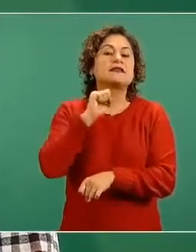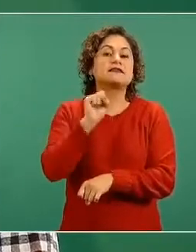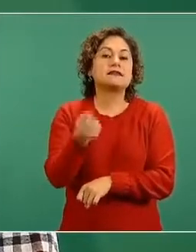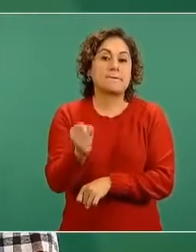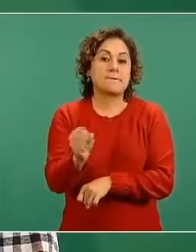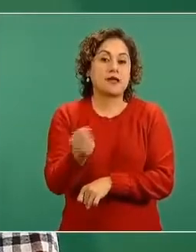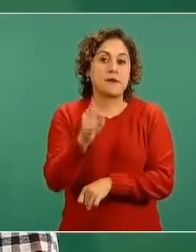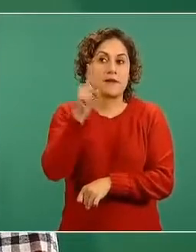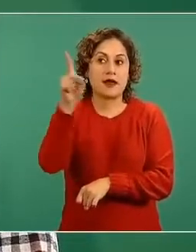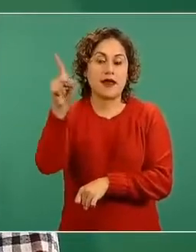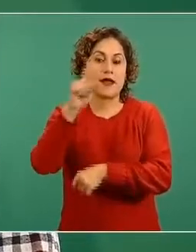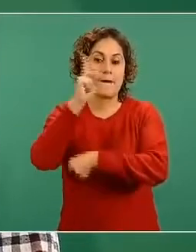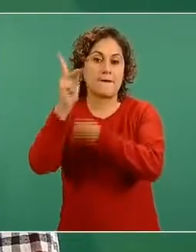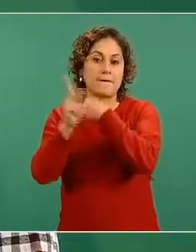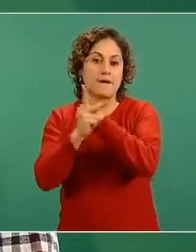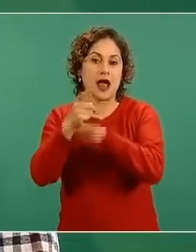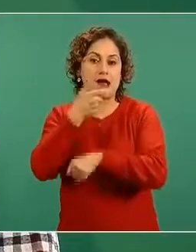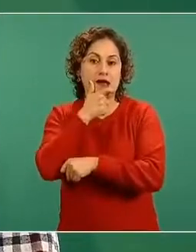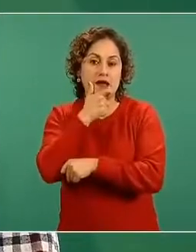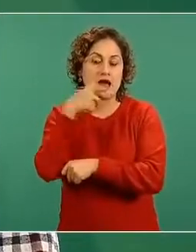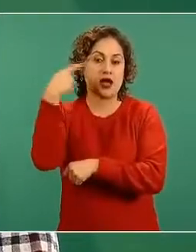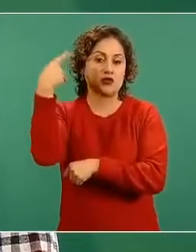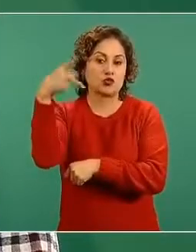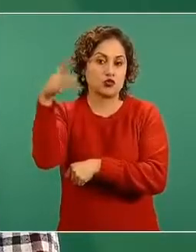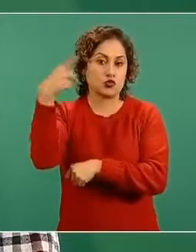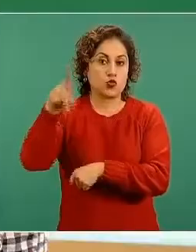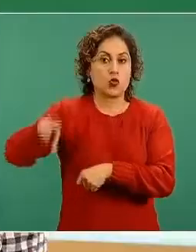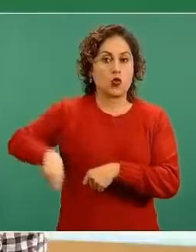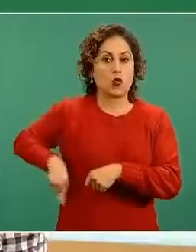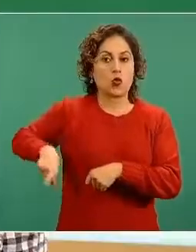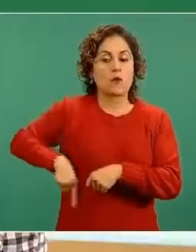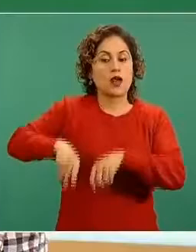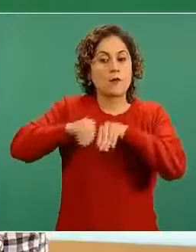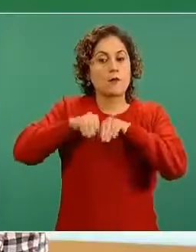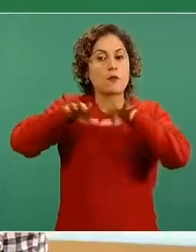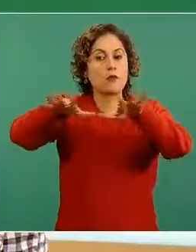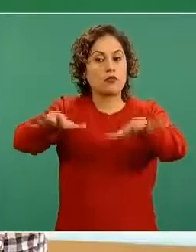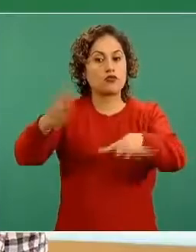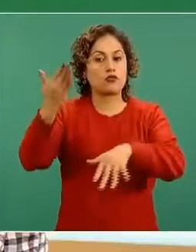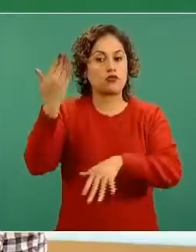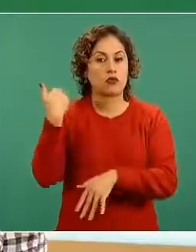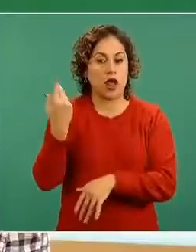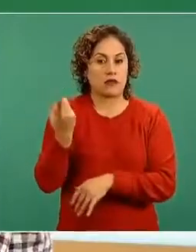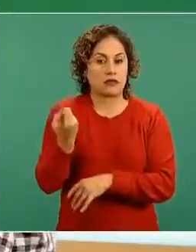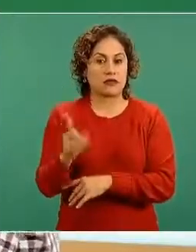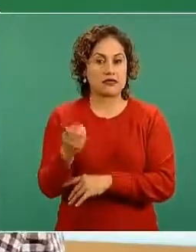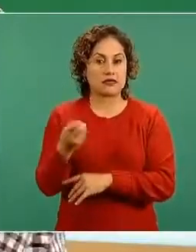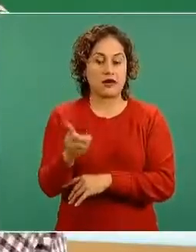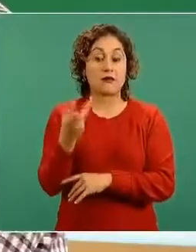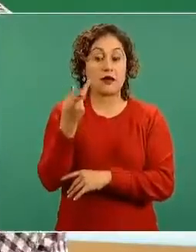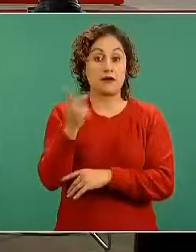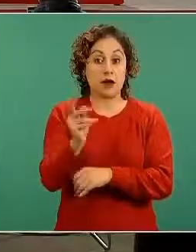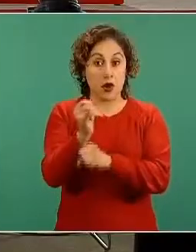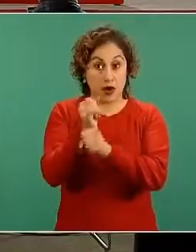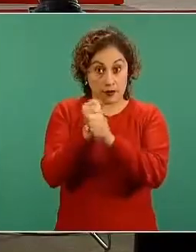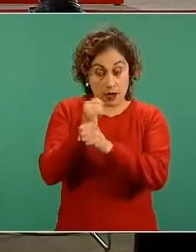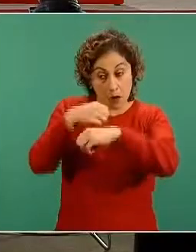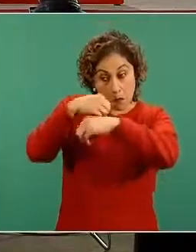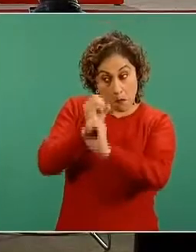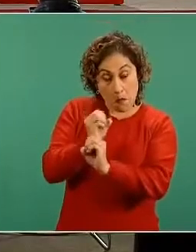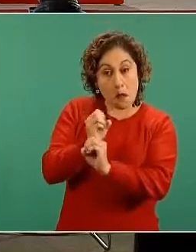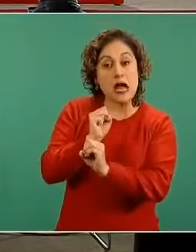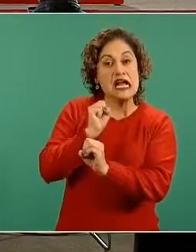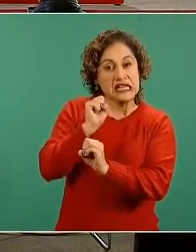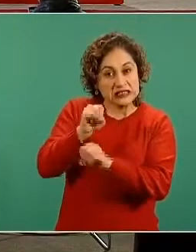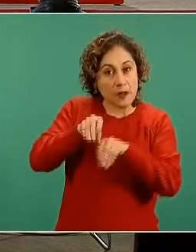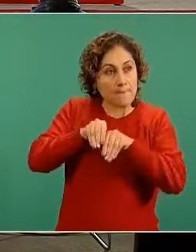informada al mundo por el gobierno del Reino Unido en diciembre, a fines de diciembre, pero no se ha documentado que